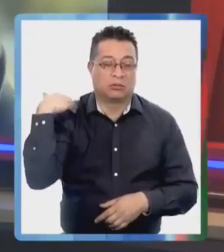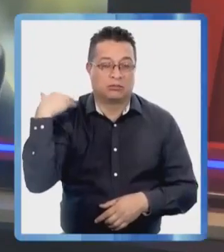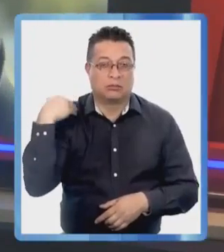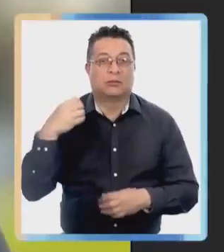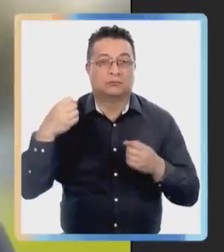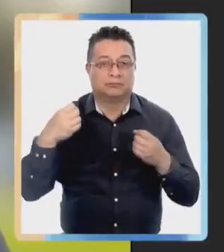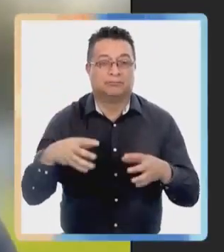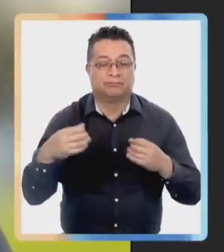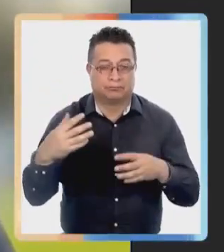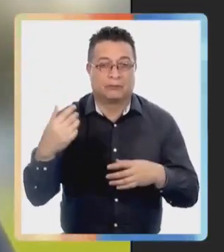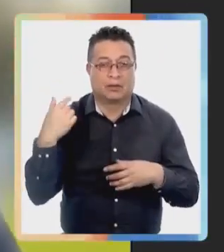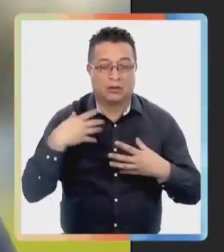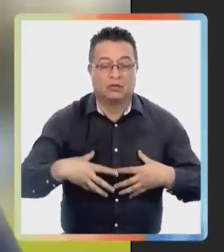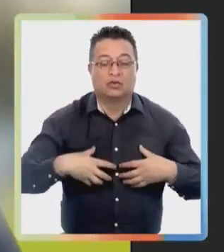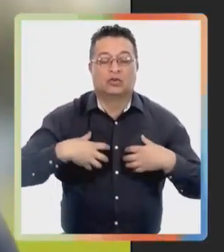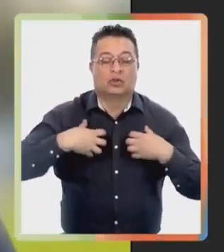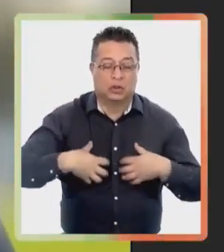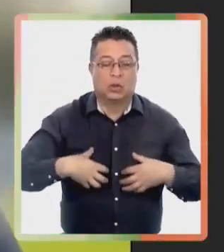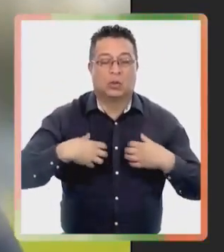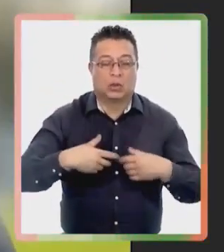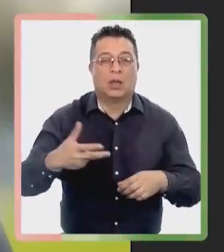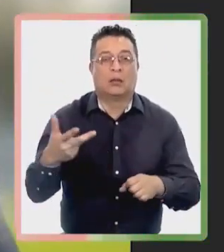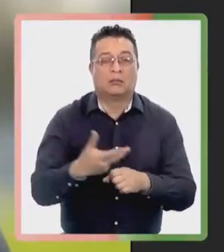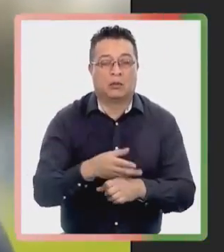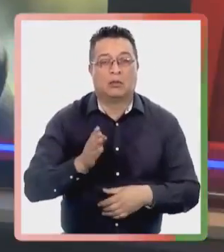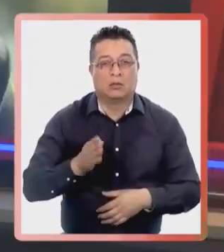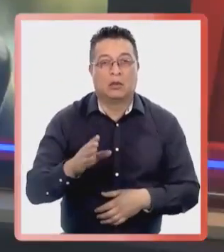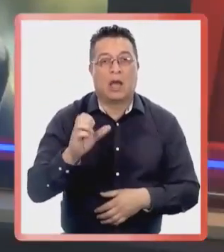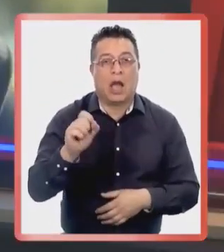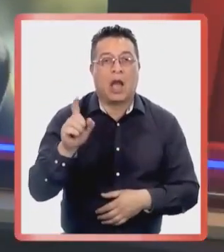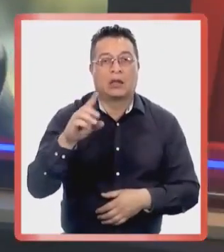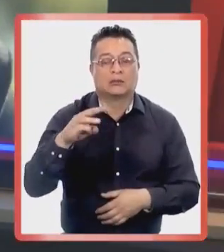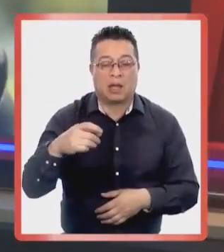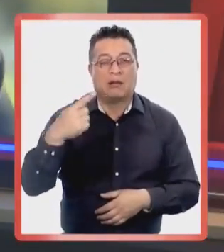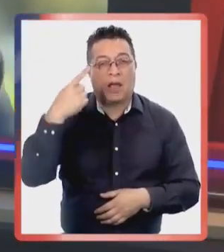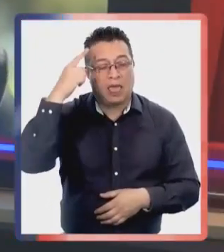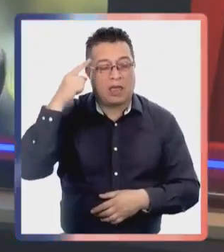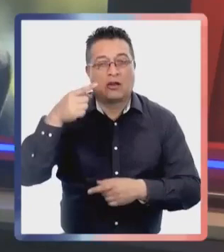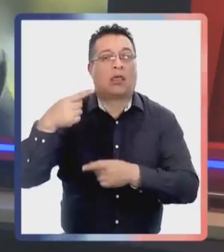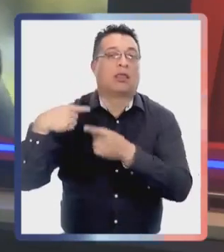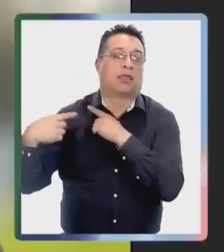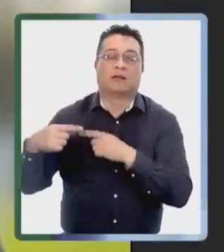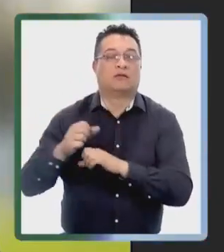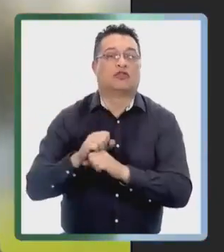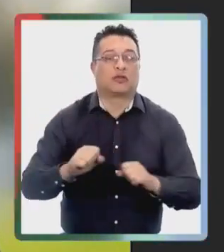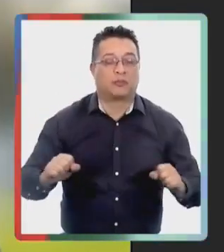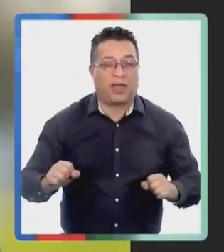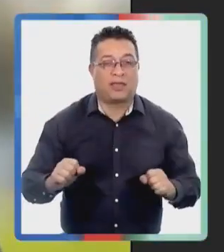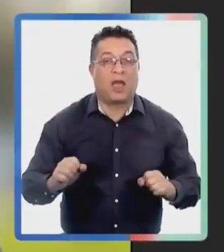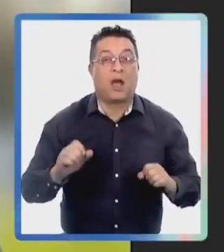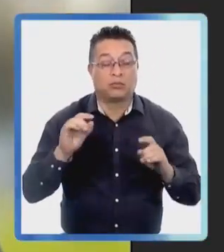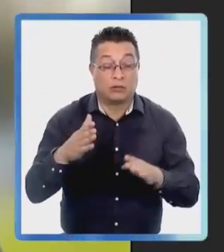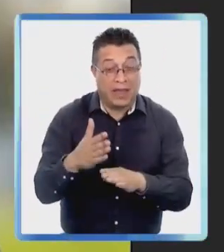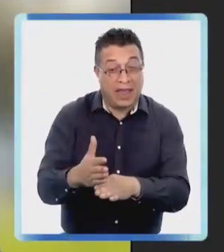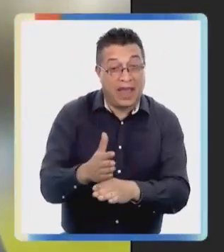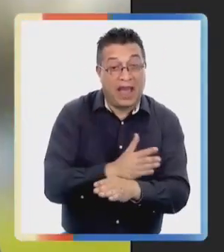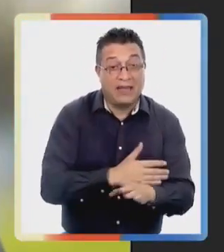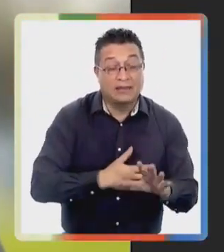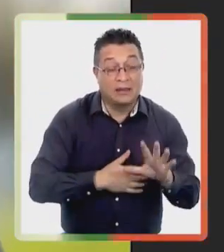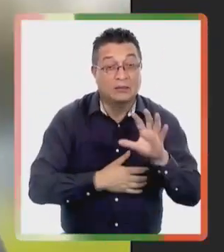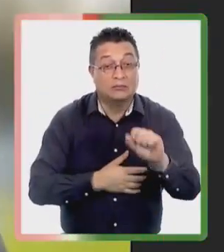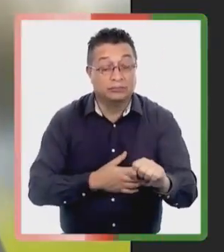pérdida de elasticidad de esas vías respiratorias y un asma que llega a tener un daño que es irreversible. Si uno lo trata en forma